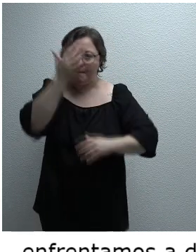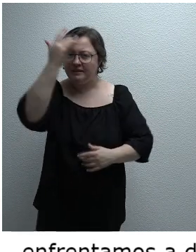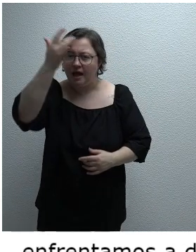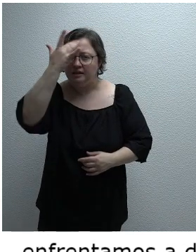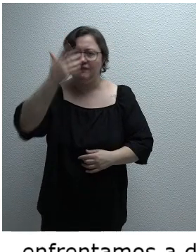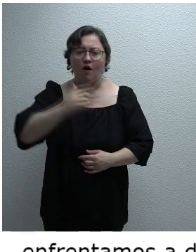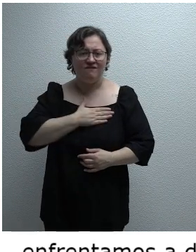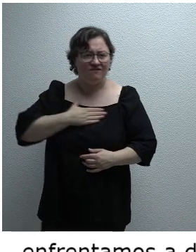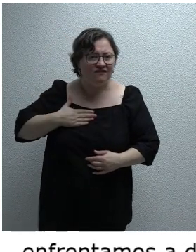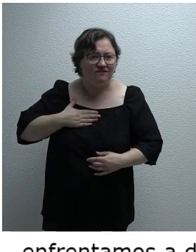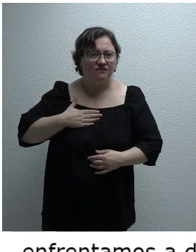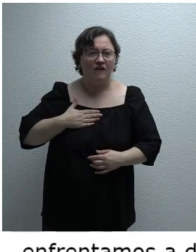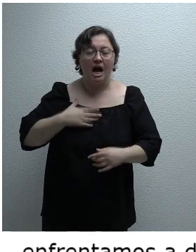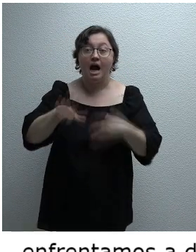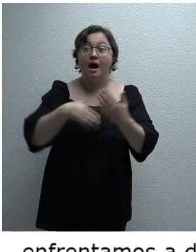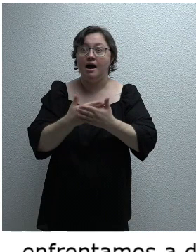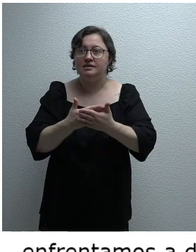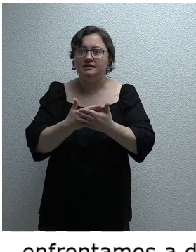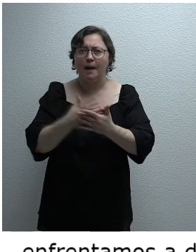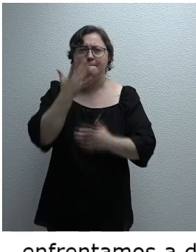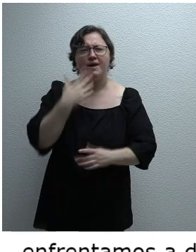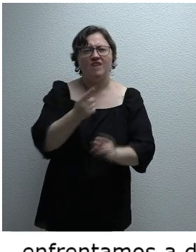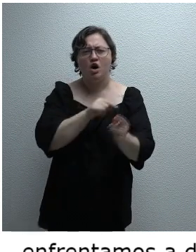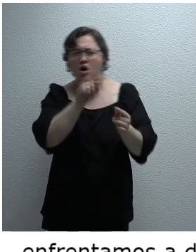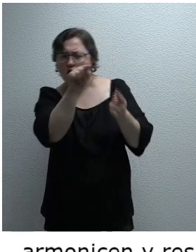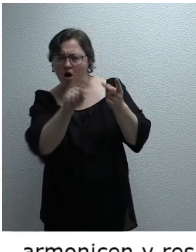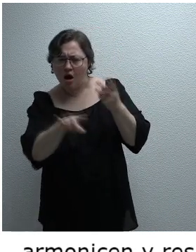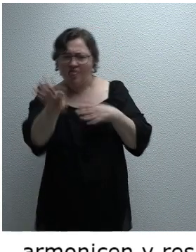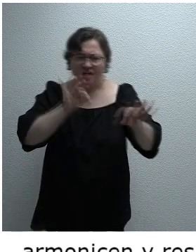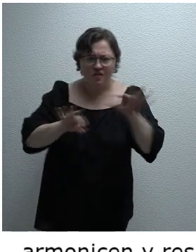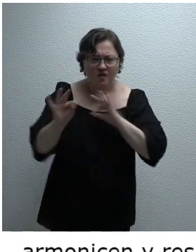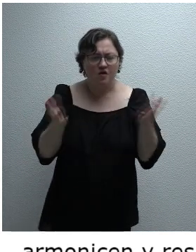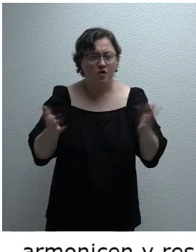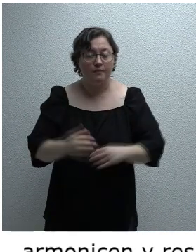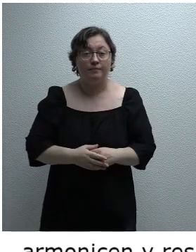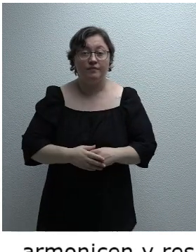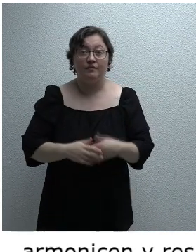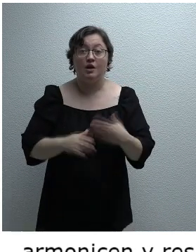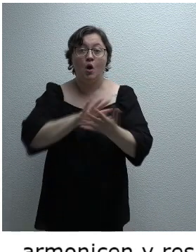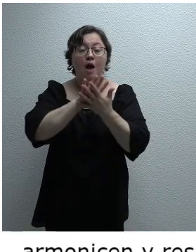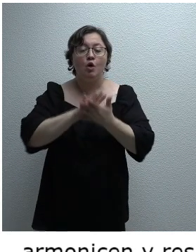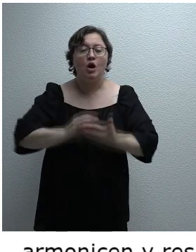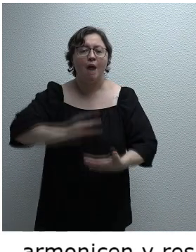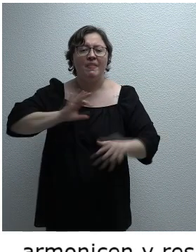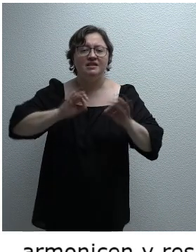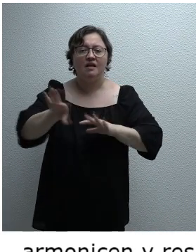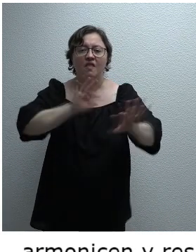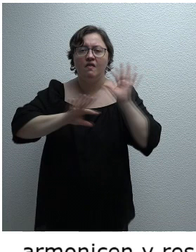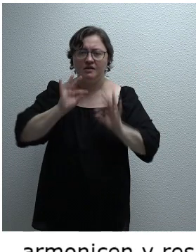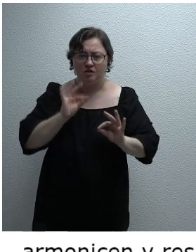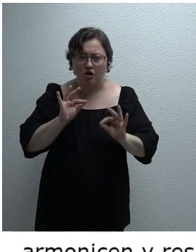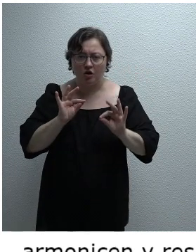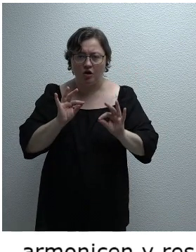expectativas, voluntades e incluso preferencias. Me estoy refiriendo a la capacidad de decidir y